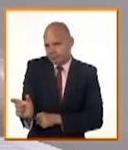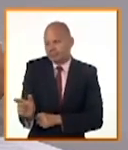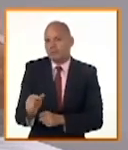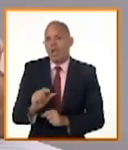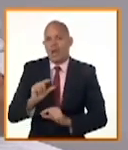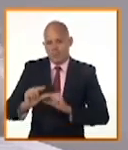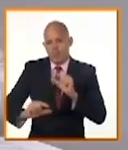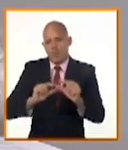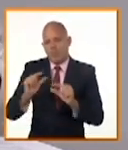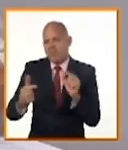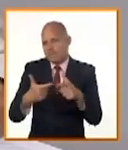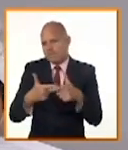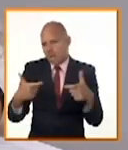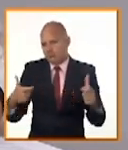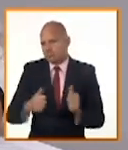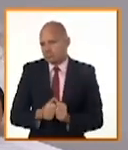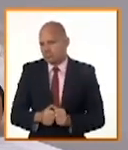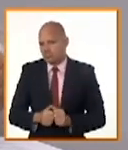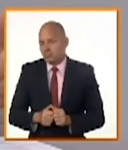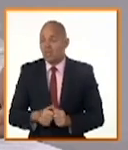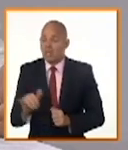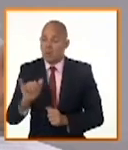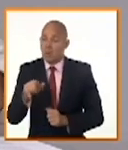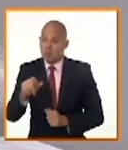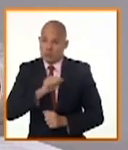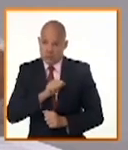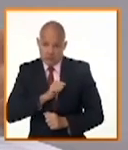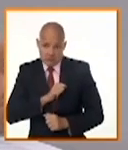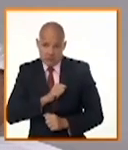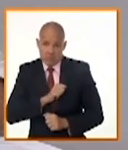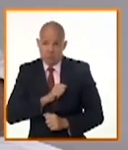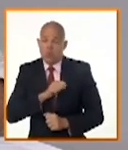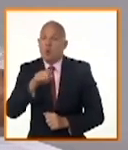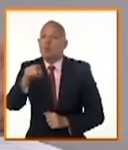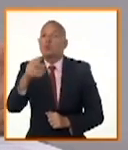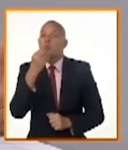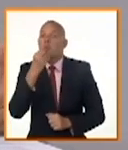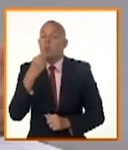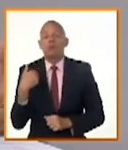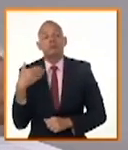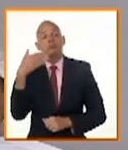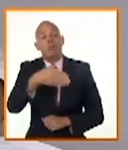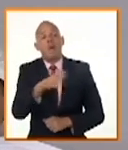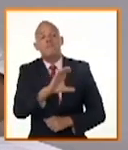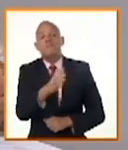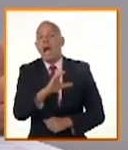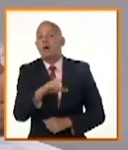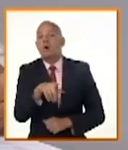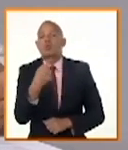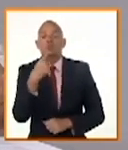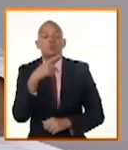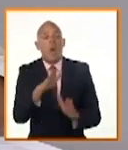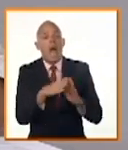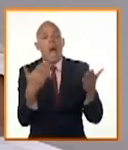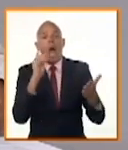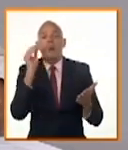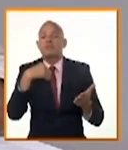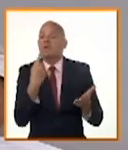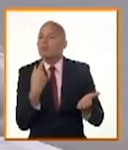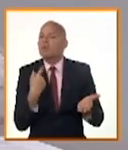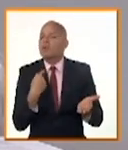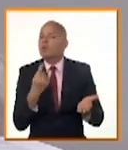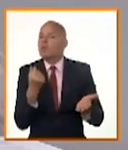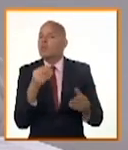pero también usted puede ir al banco y abrir una cuenta como también usted puede utilizar las bondades que le ofrece El monedero de Texas